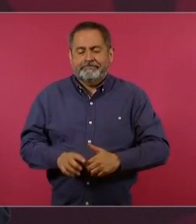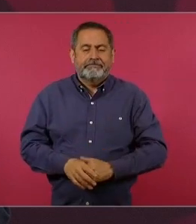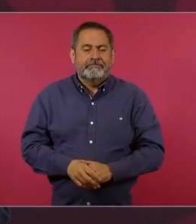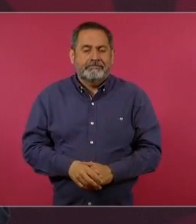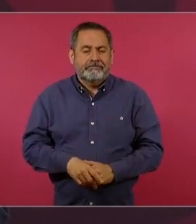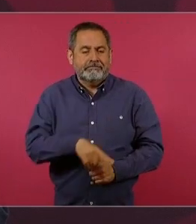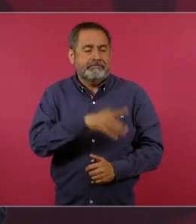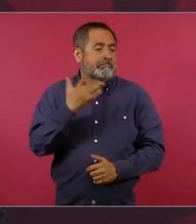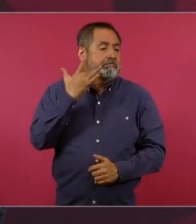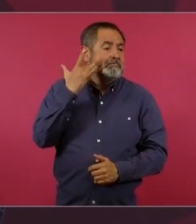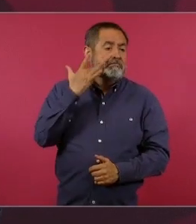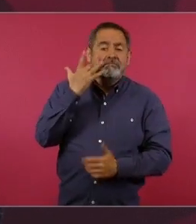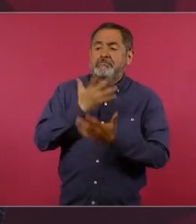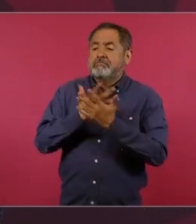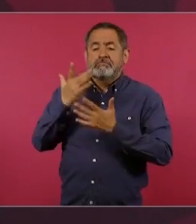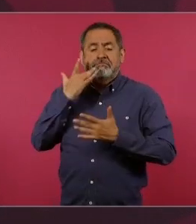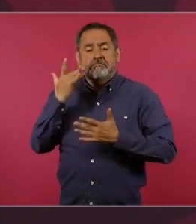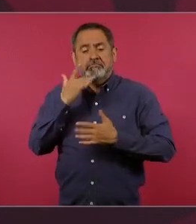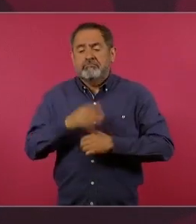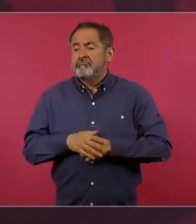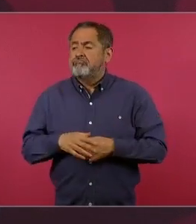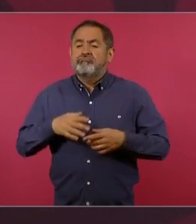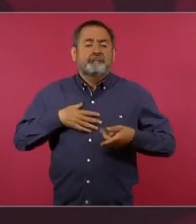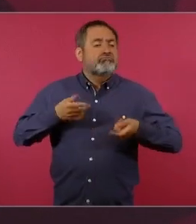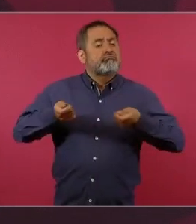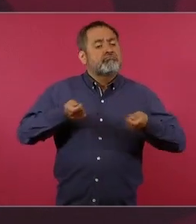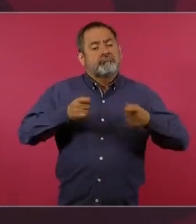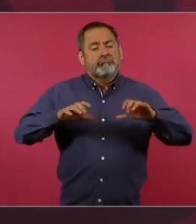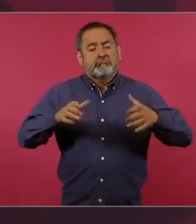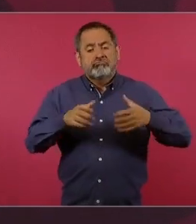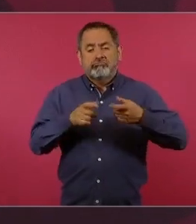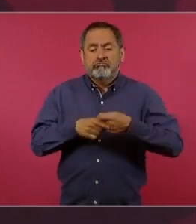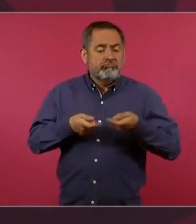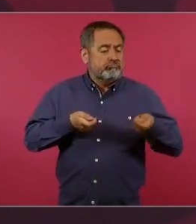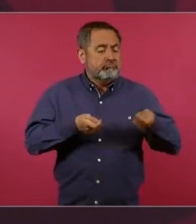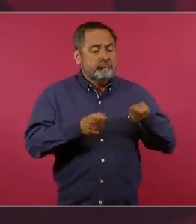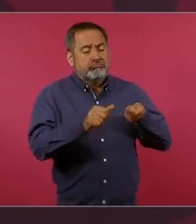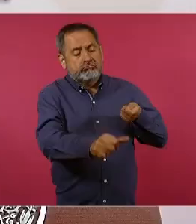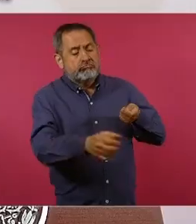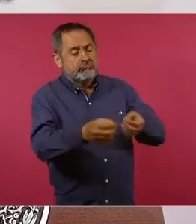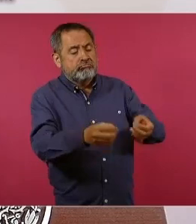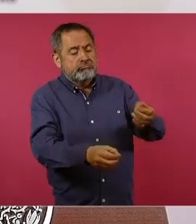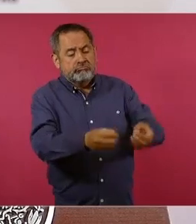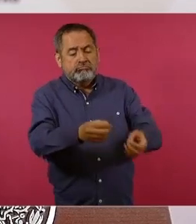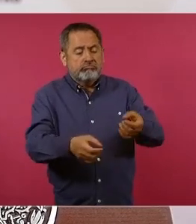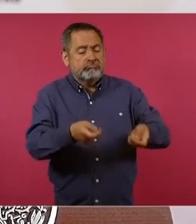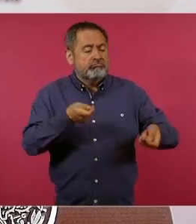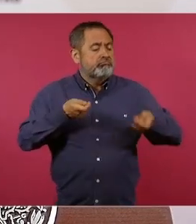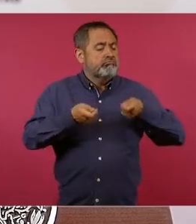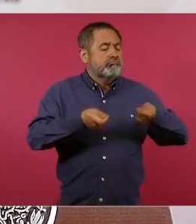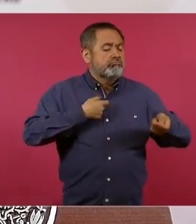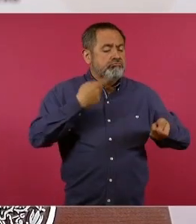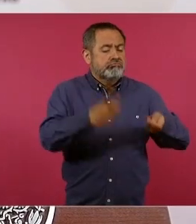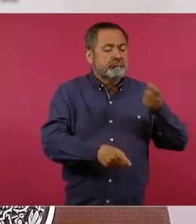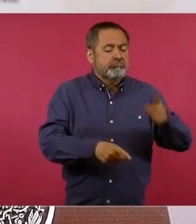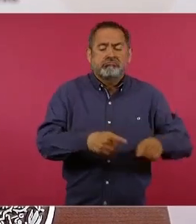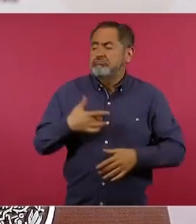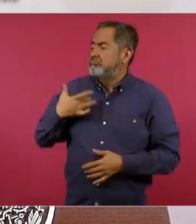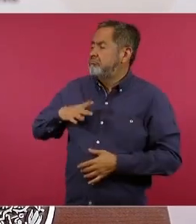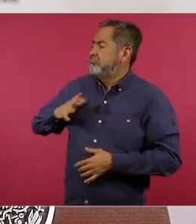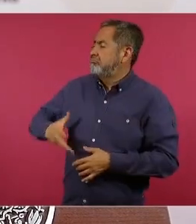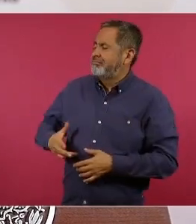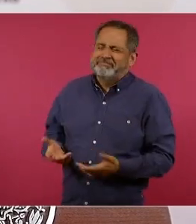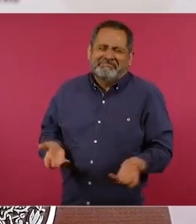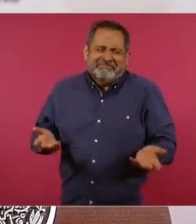por fantochería quieren tener el control de jueces y de magistrados y de ministros